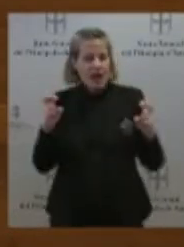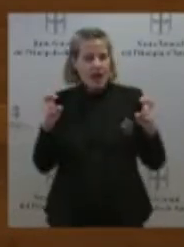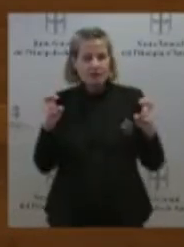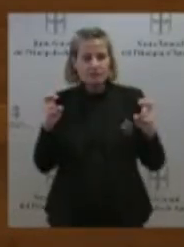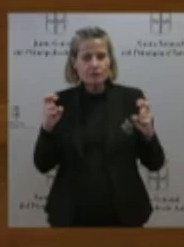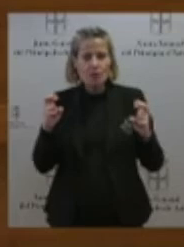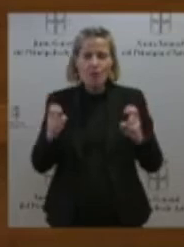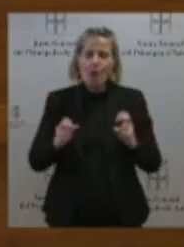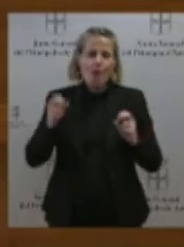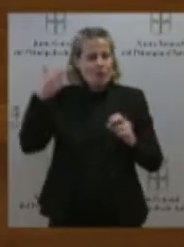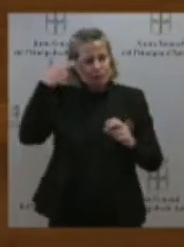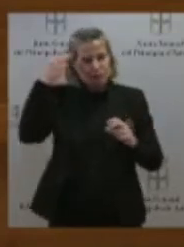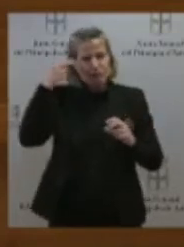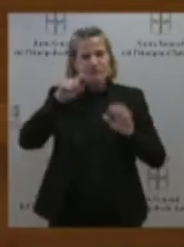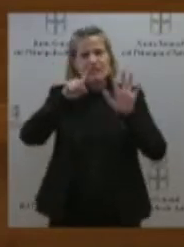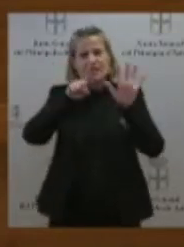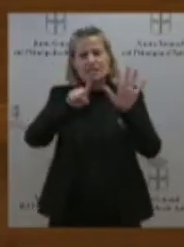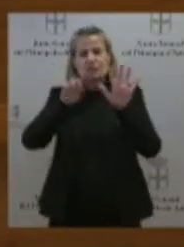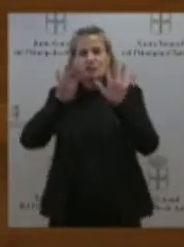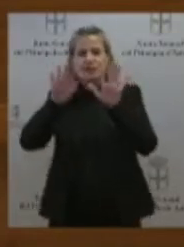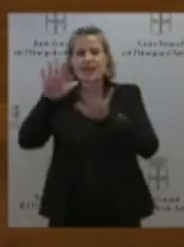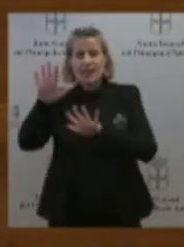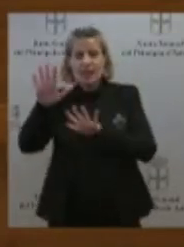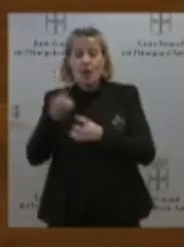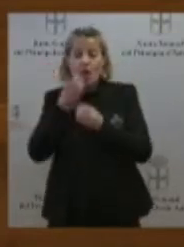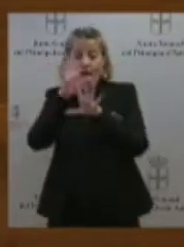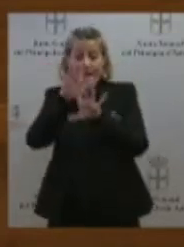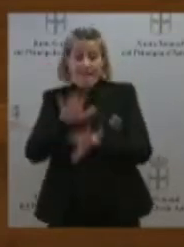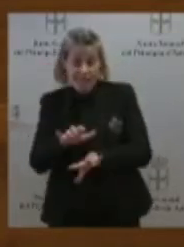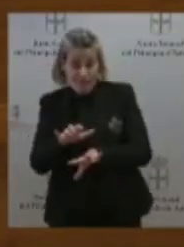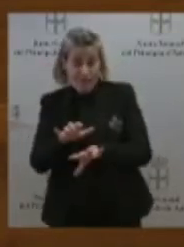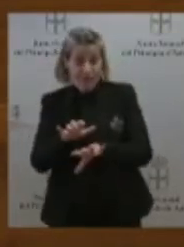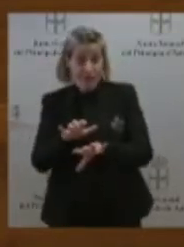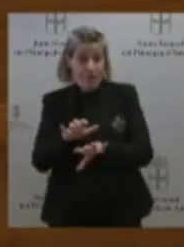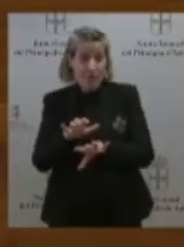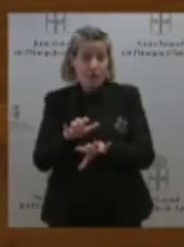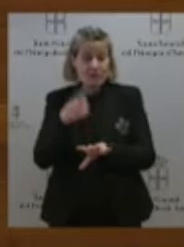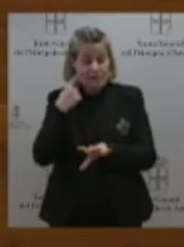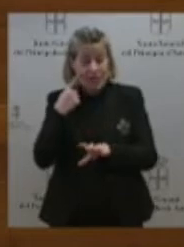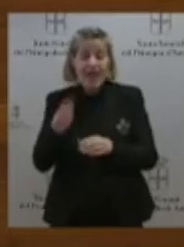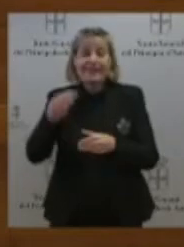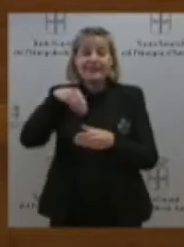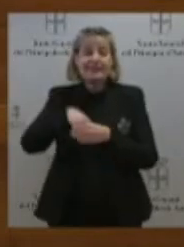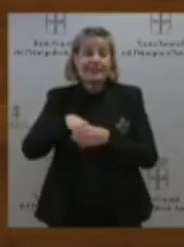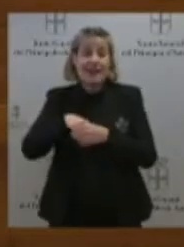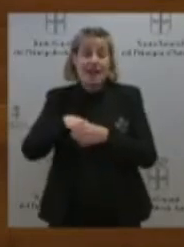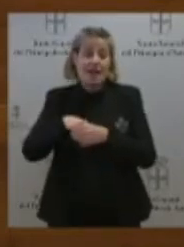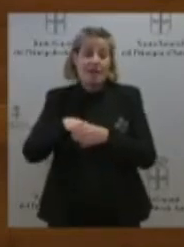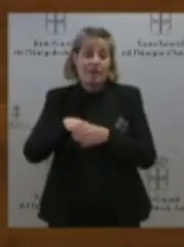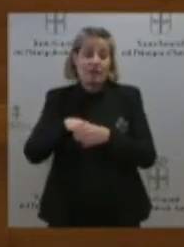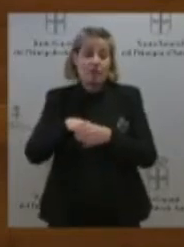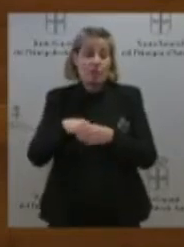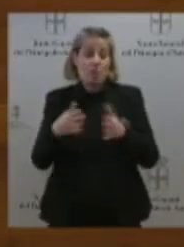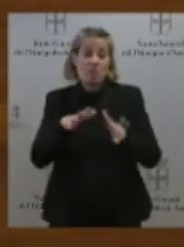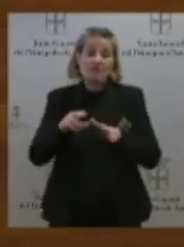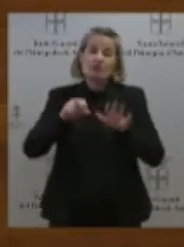695 informes de internamiento en Asturias para el año 2020, un 17 más que en 2019. Asturias es de facto la